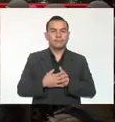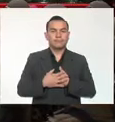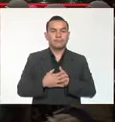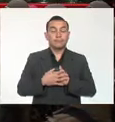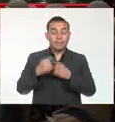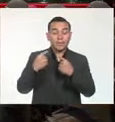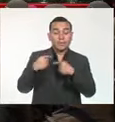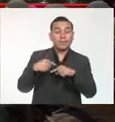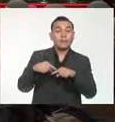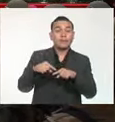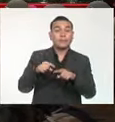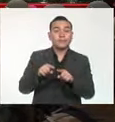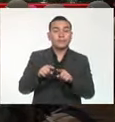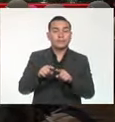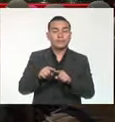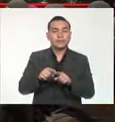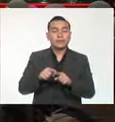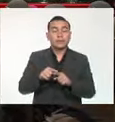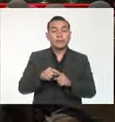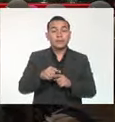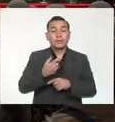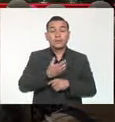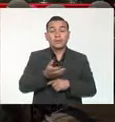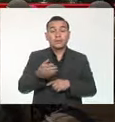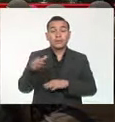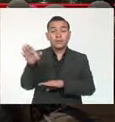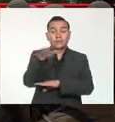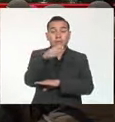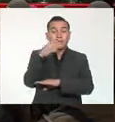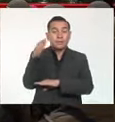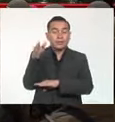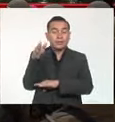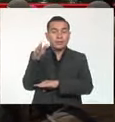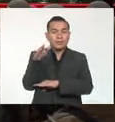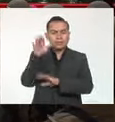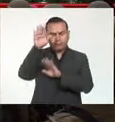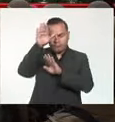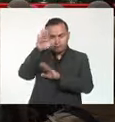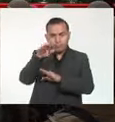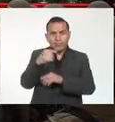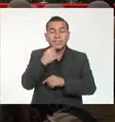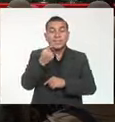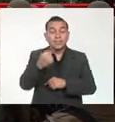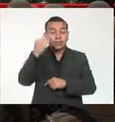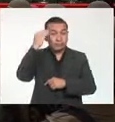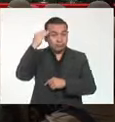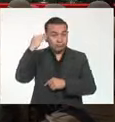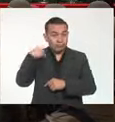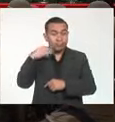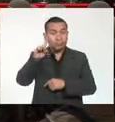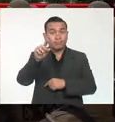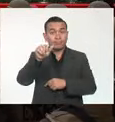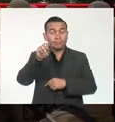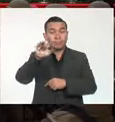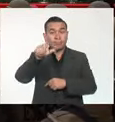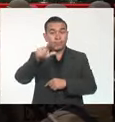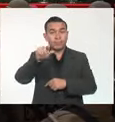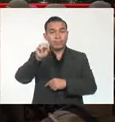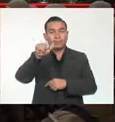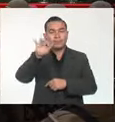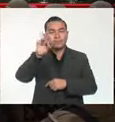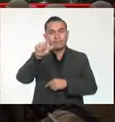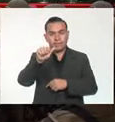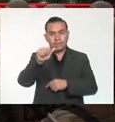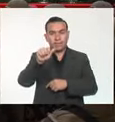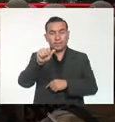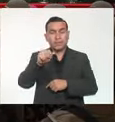A continuación, escucharemos la oración a la bandera recitada por las estudiantes Daniela Sofía Navarrete